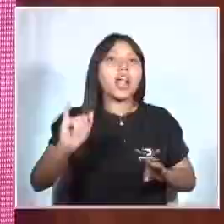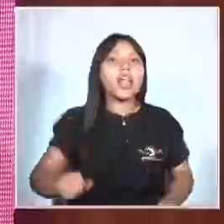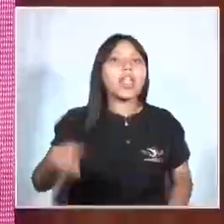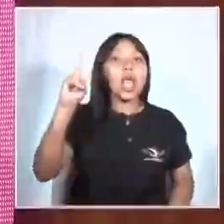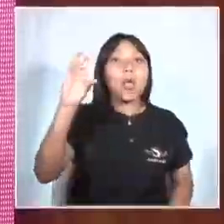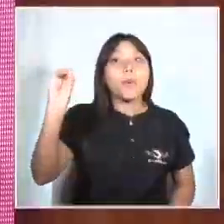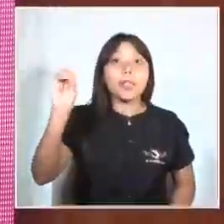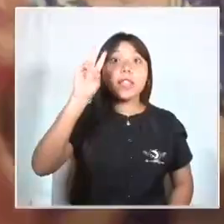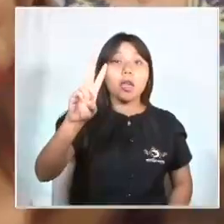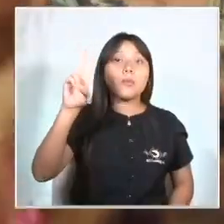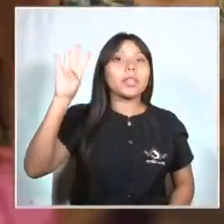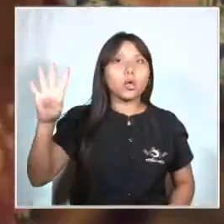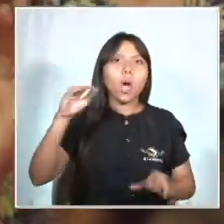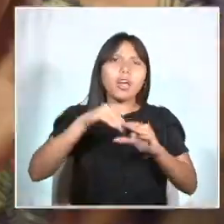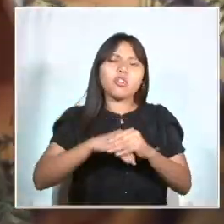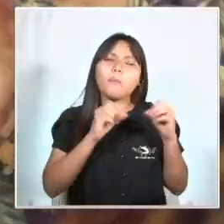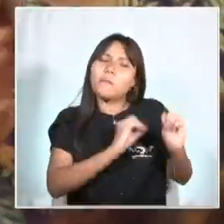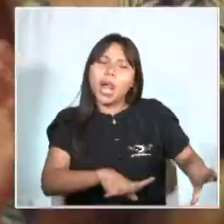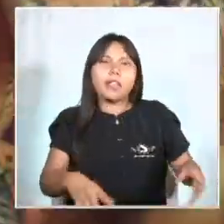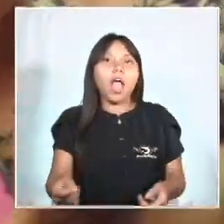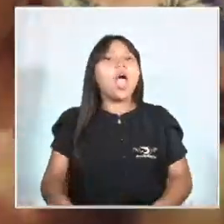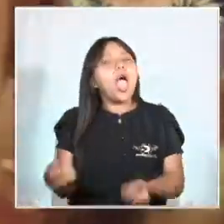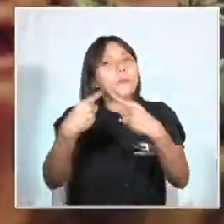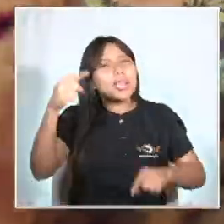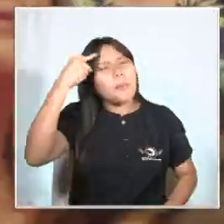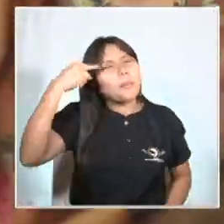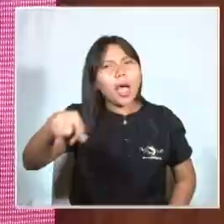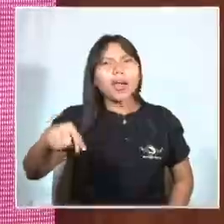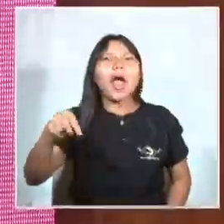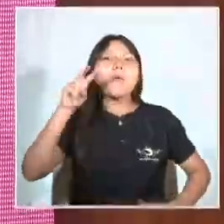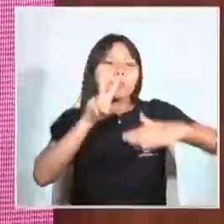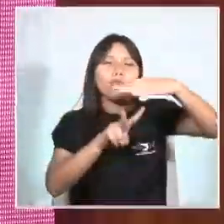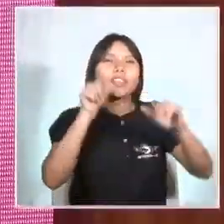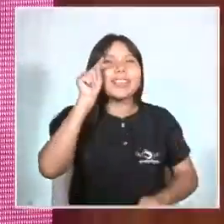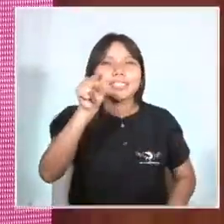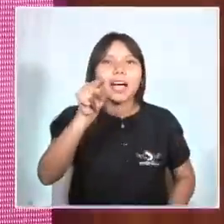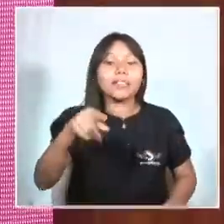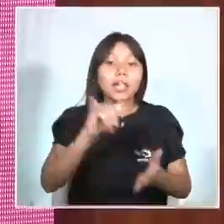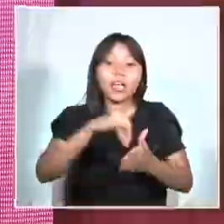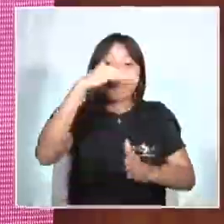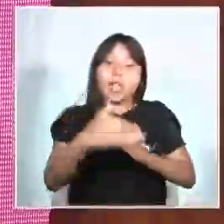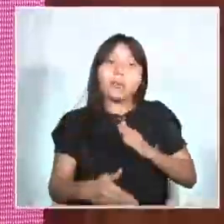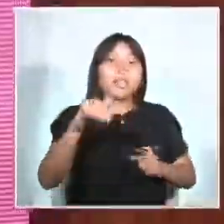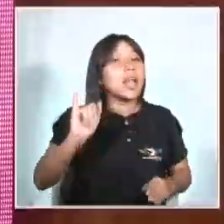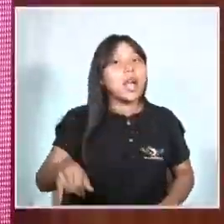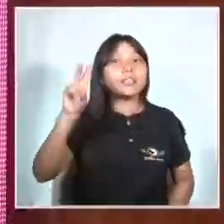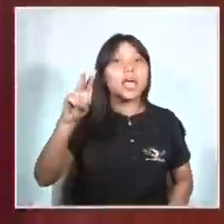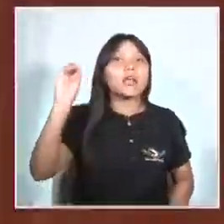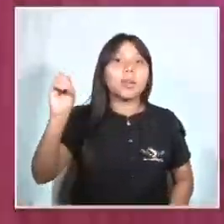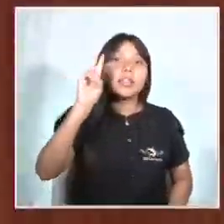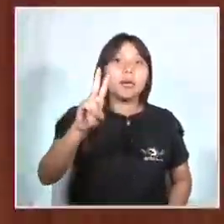pérdida. Vine para profetizarte que terminas el 2024 en